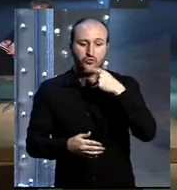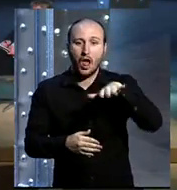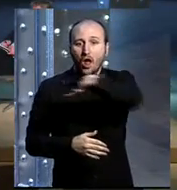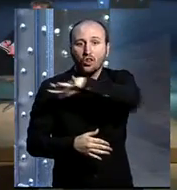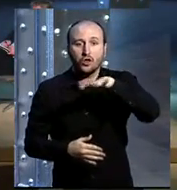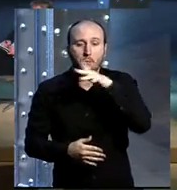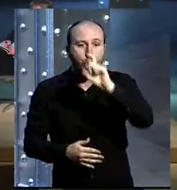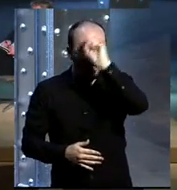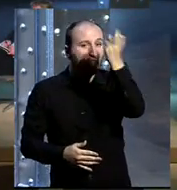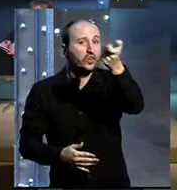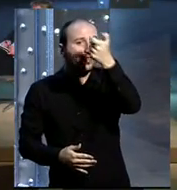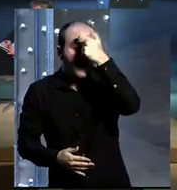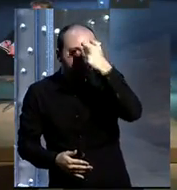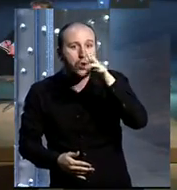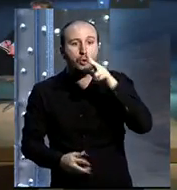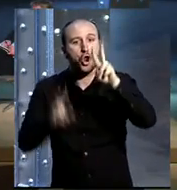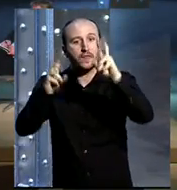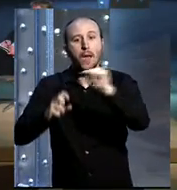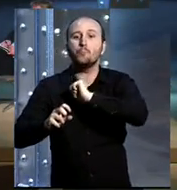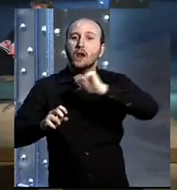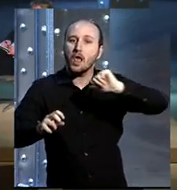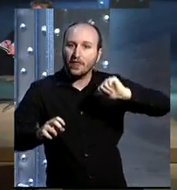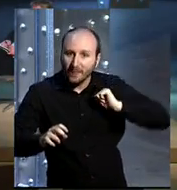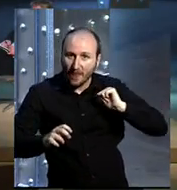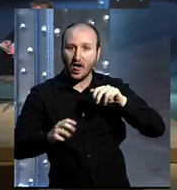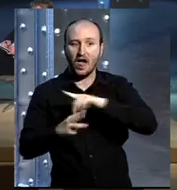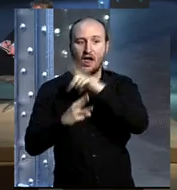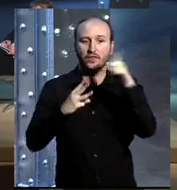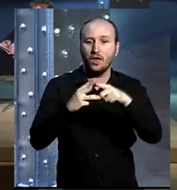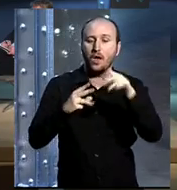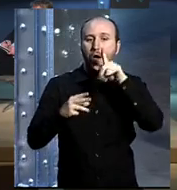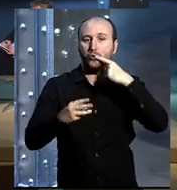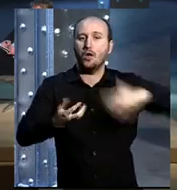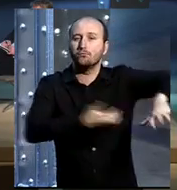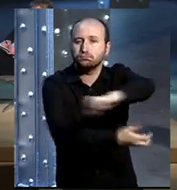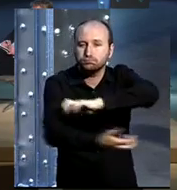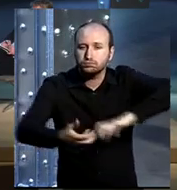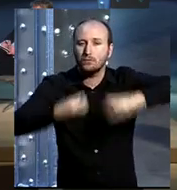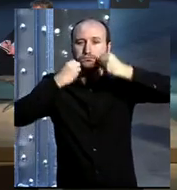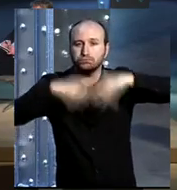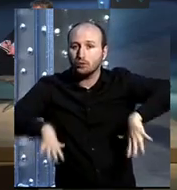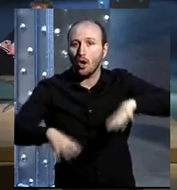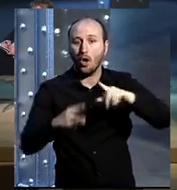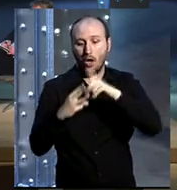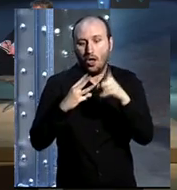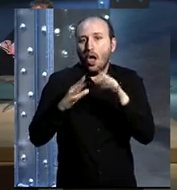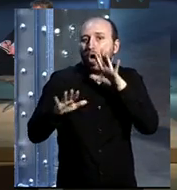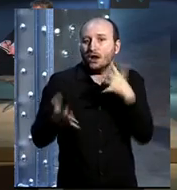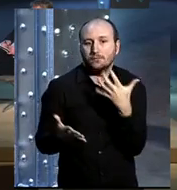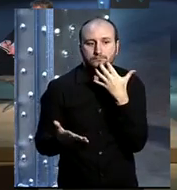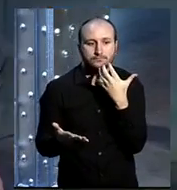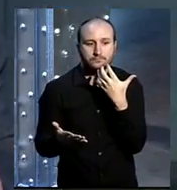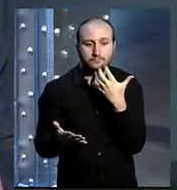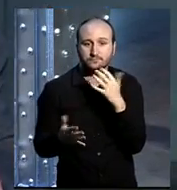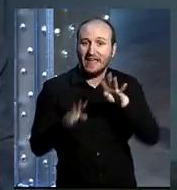se analizan el concepto de la privacidad, la evolución histórica, por qué Internet de repente, como una vez más, lo